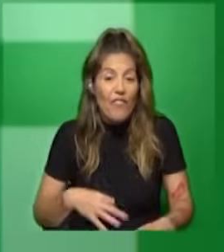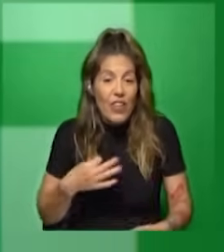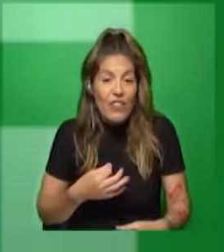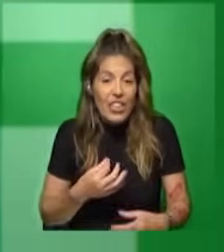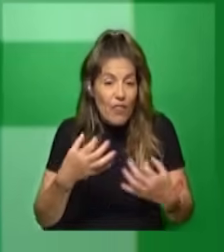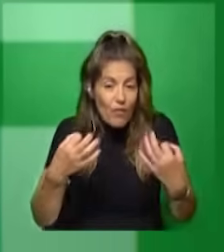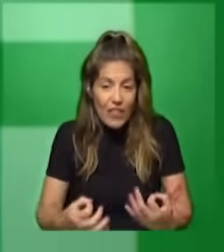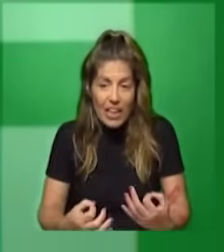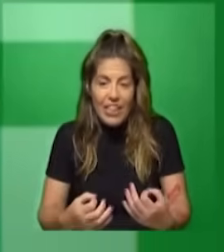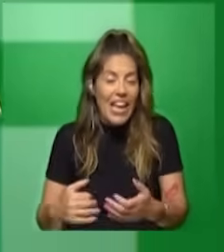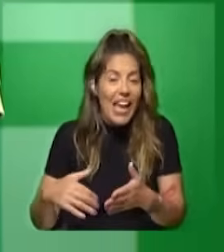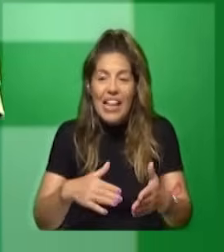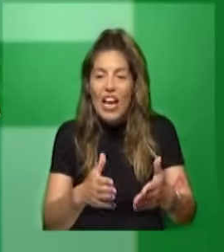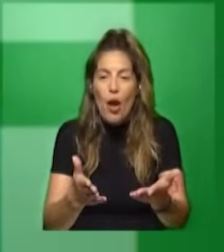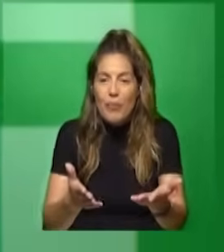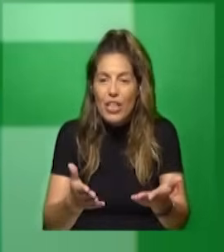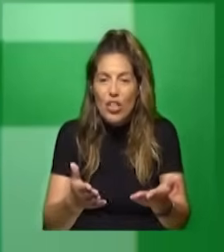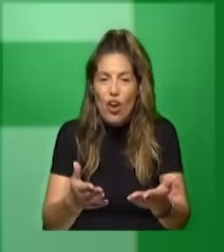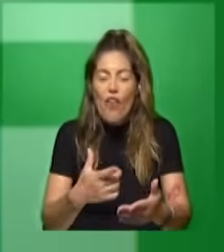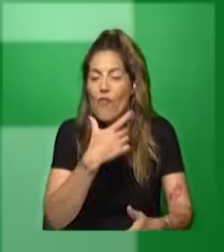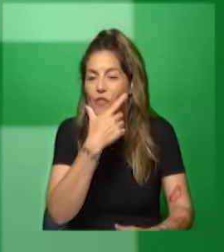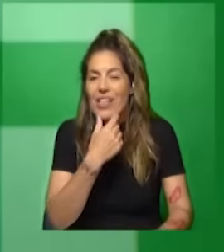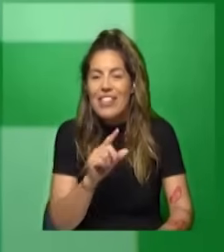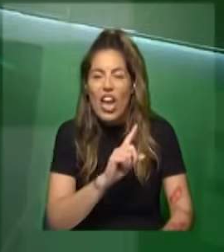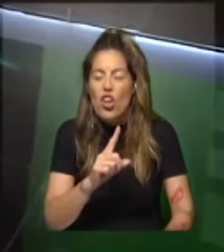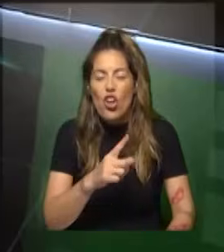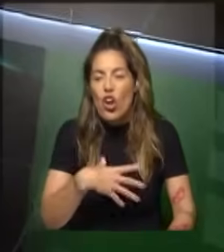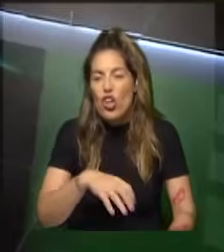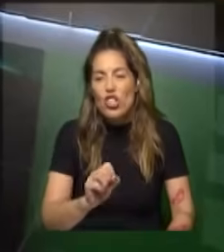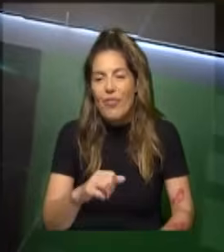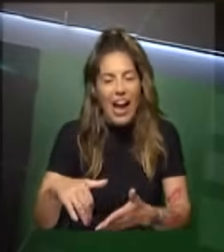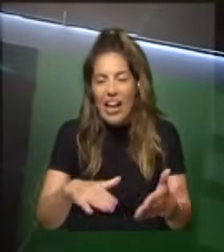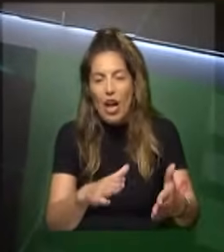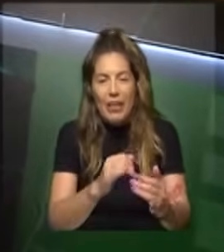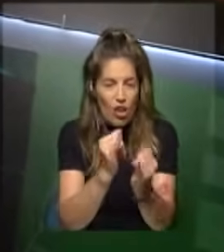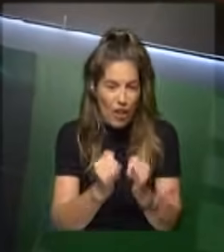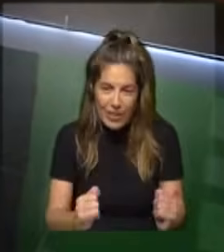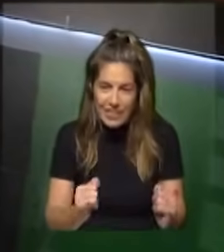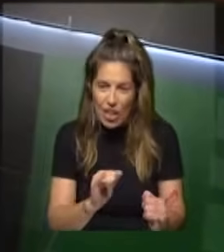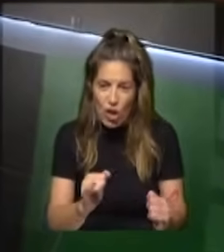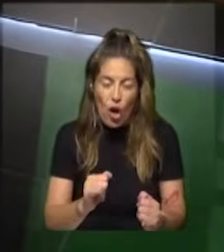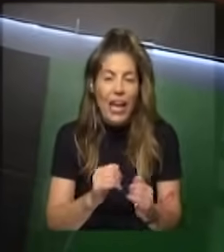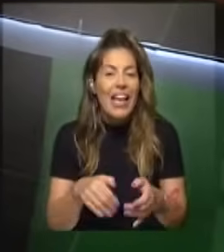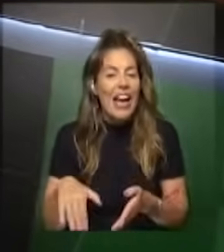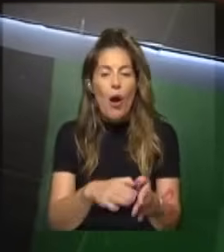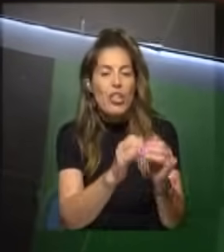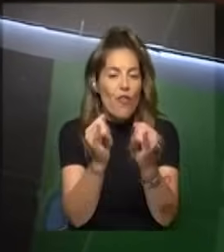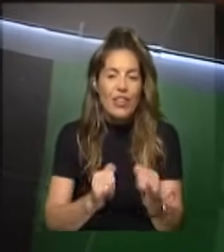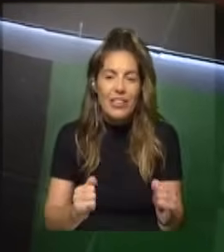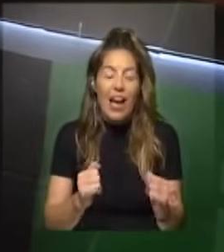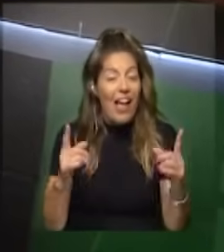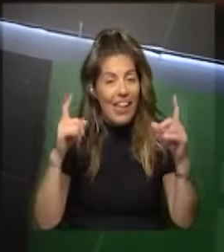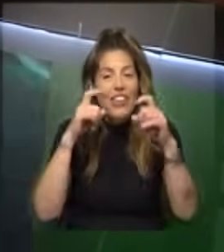tranquilos. El camino de la facilidad no nos va a llevar al camino de la felicidad. El camino de felicidad